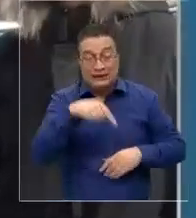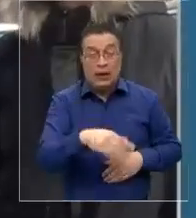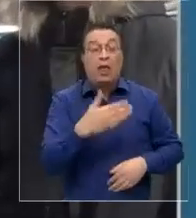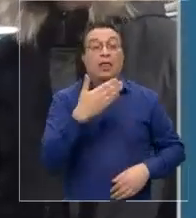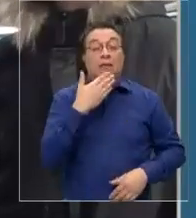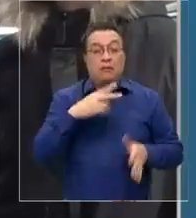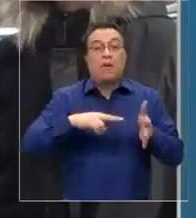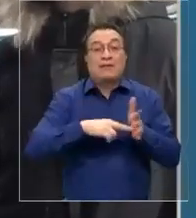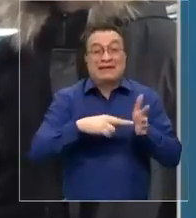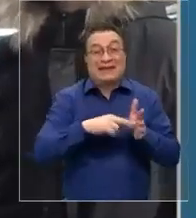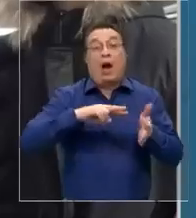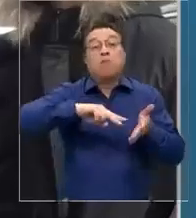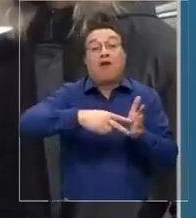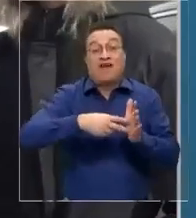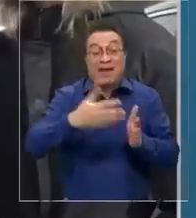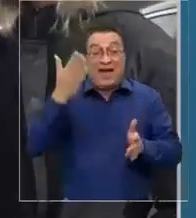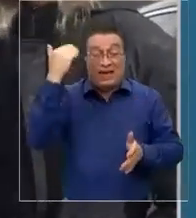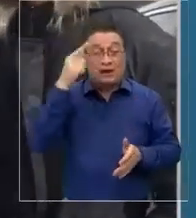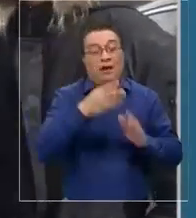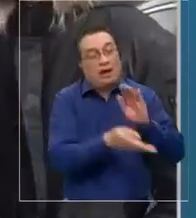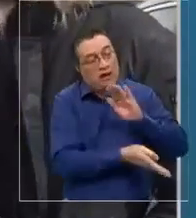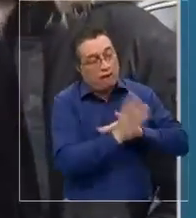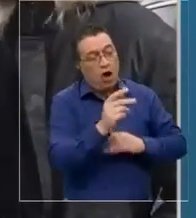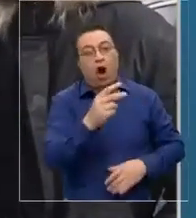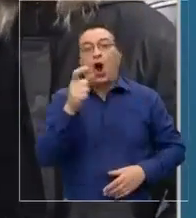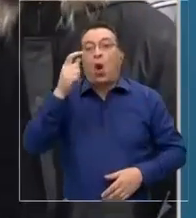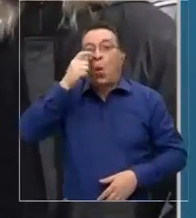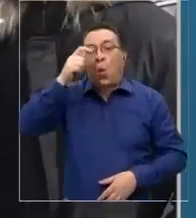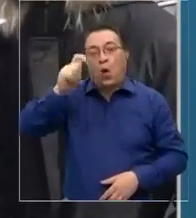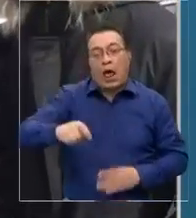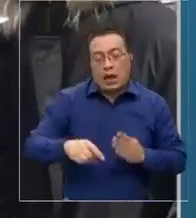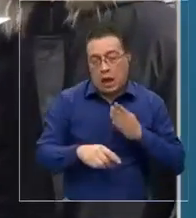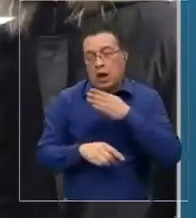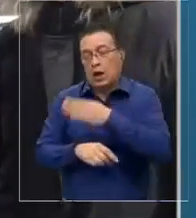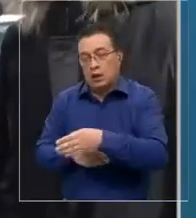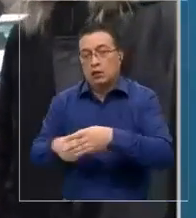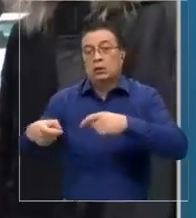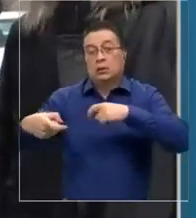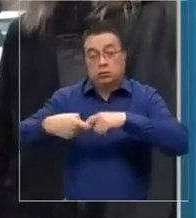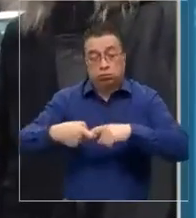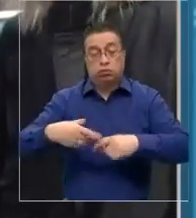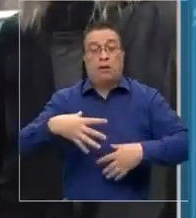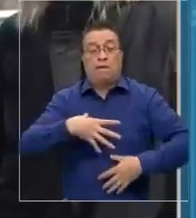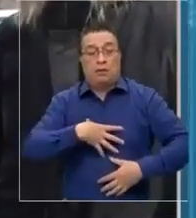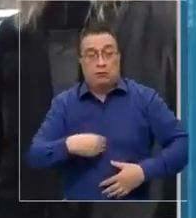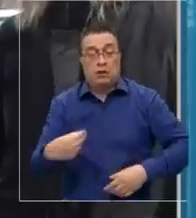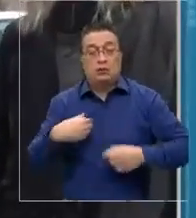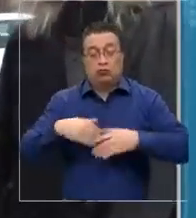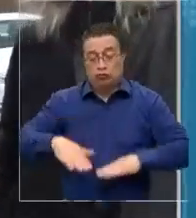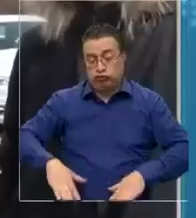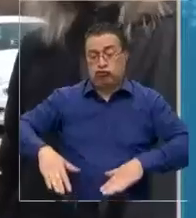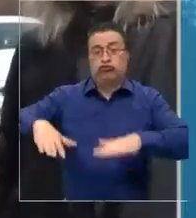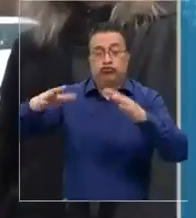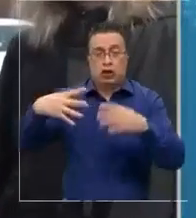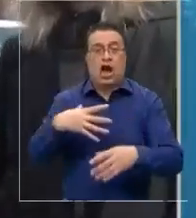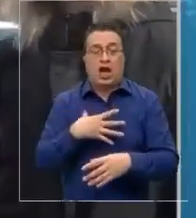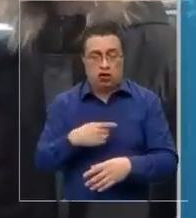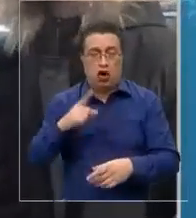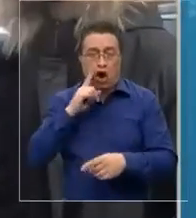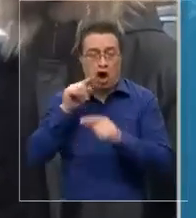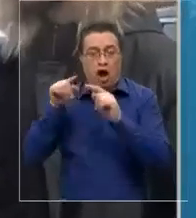siglo, la crisis siria precisamente. Él se fue a Ucrania, formó allí una familia junto a su esposa, a su pequeño hijo